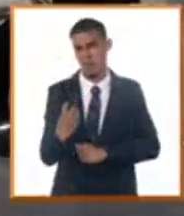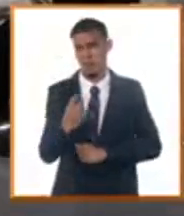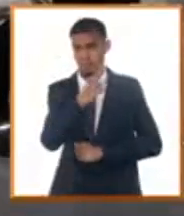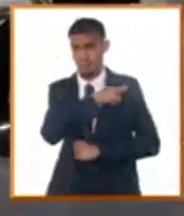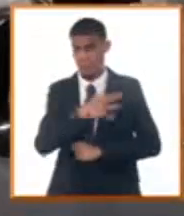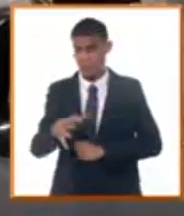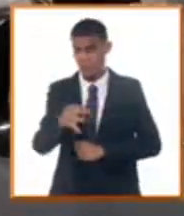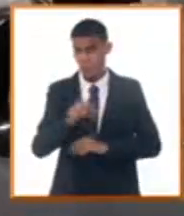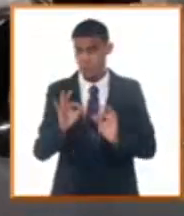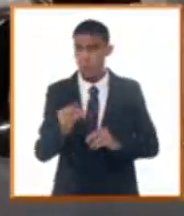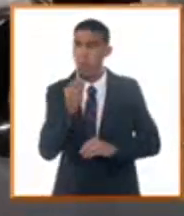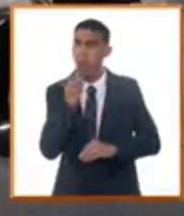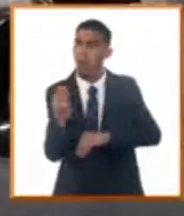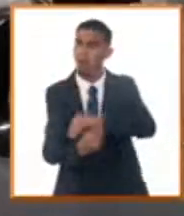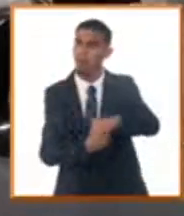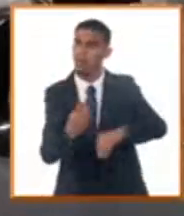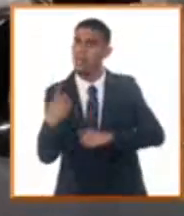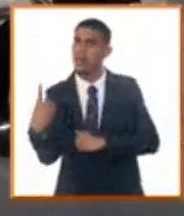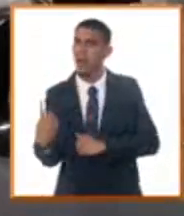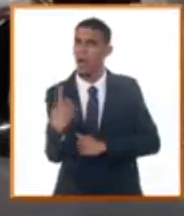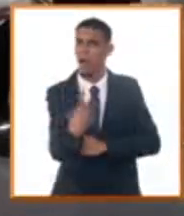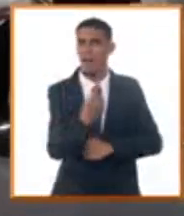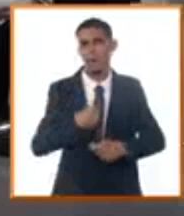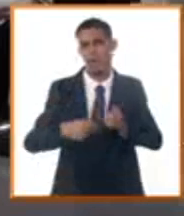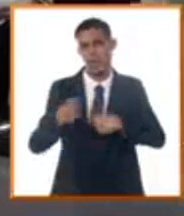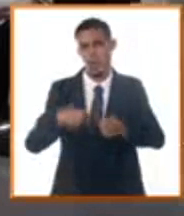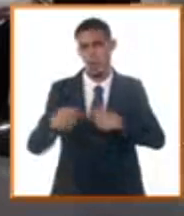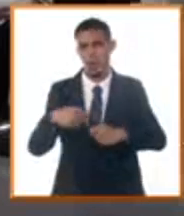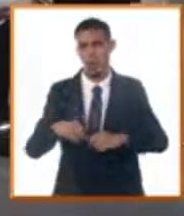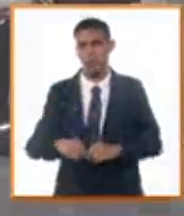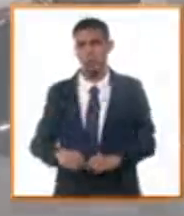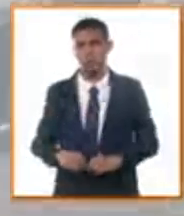entidad comercial, en cada negocio, en cada lugar